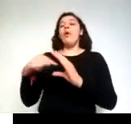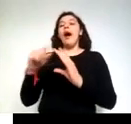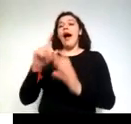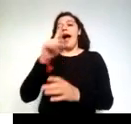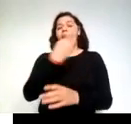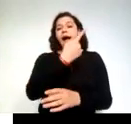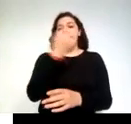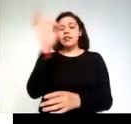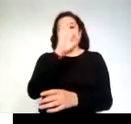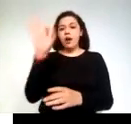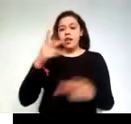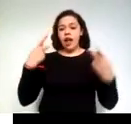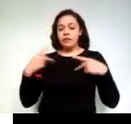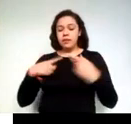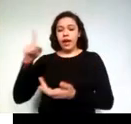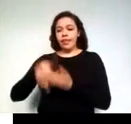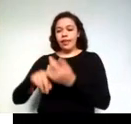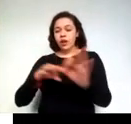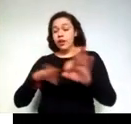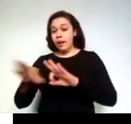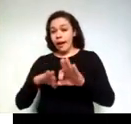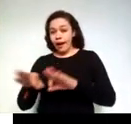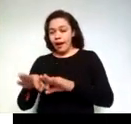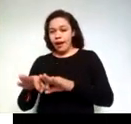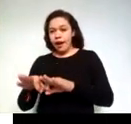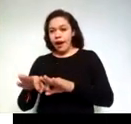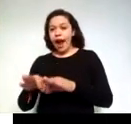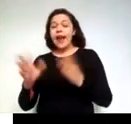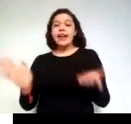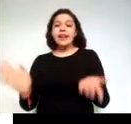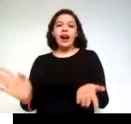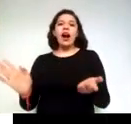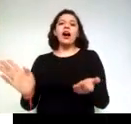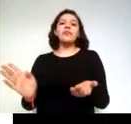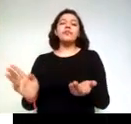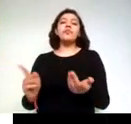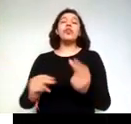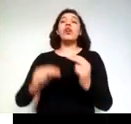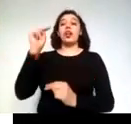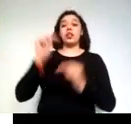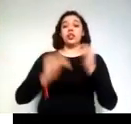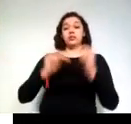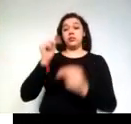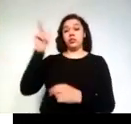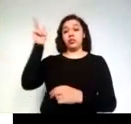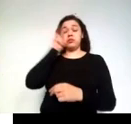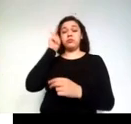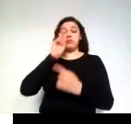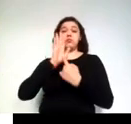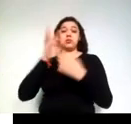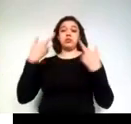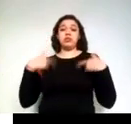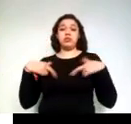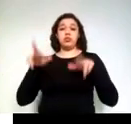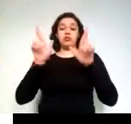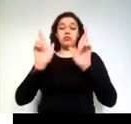100% de tus colaboradores y con que cumplas con el nivel de muestra representativa para